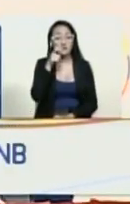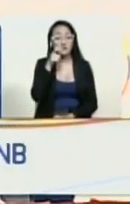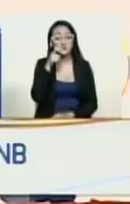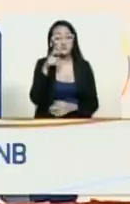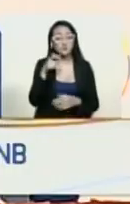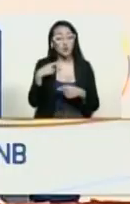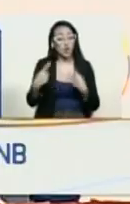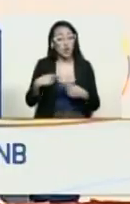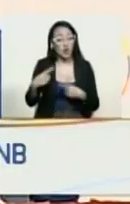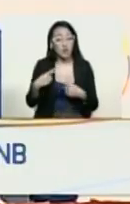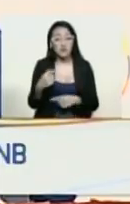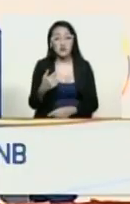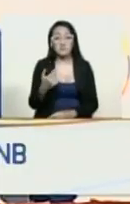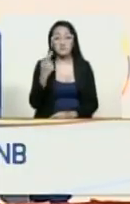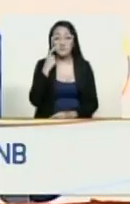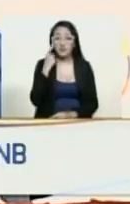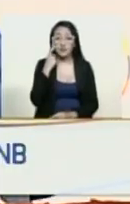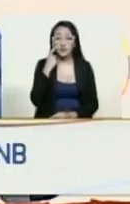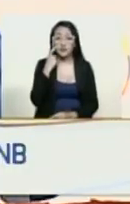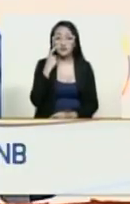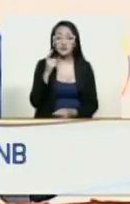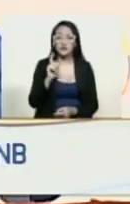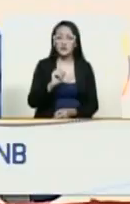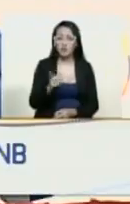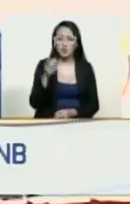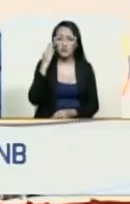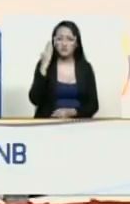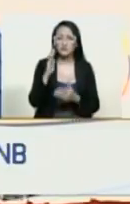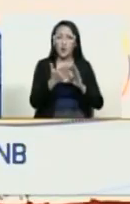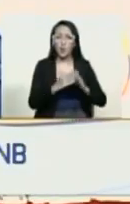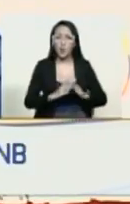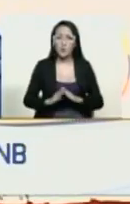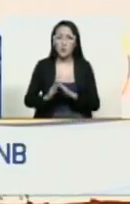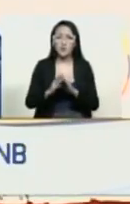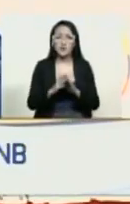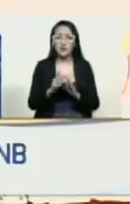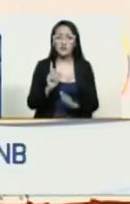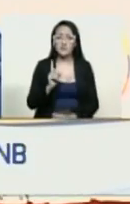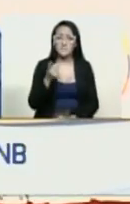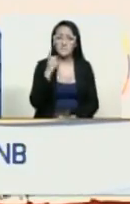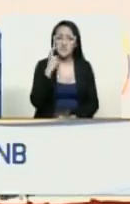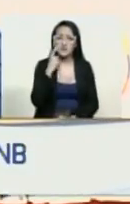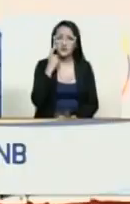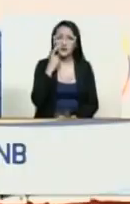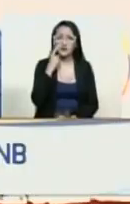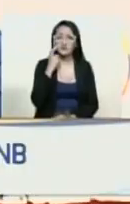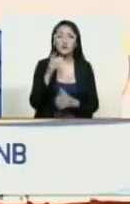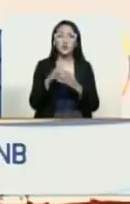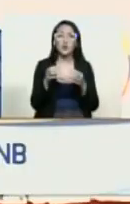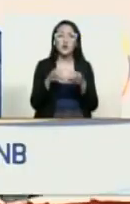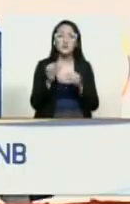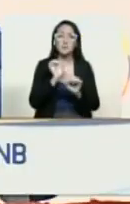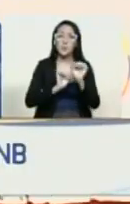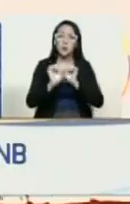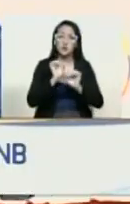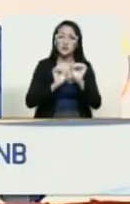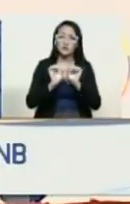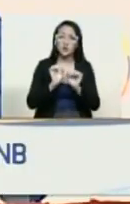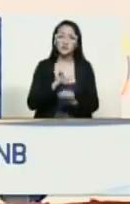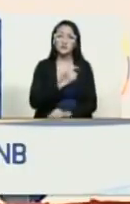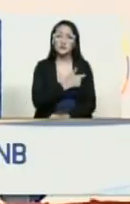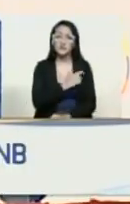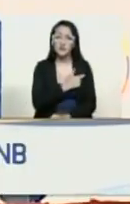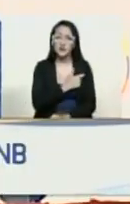todos los días. Deben saber las comunidades alrededor del Orinoco que estamos pendientes, todos los equipos de protección